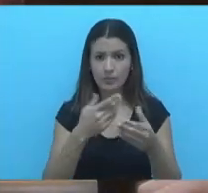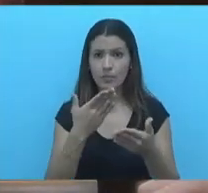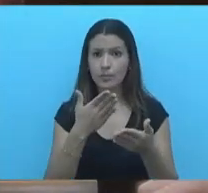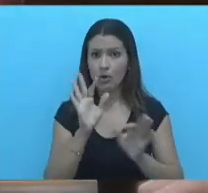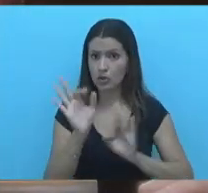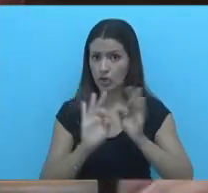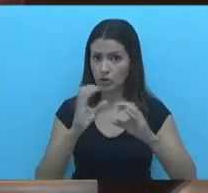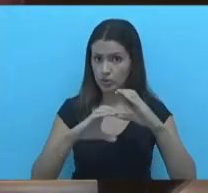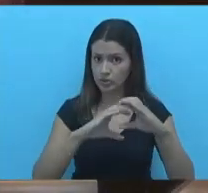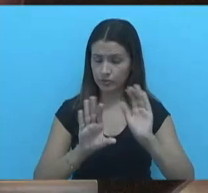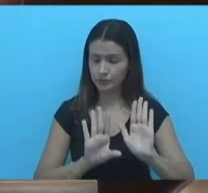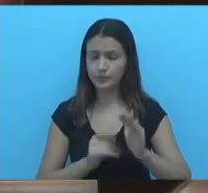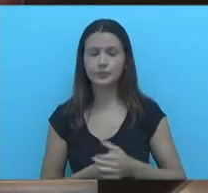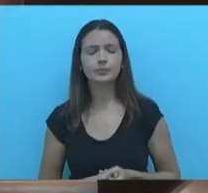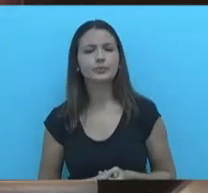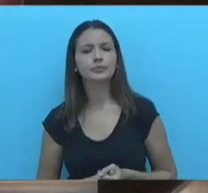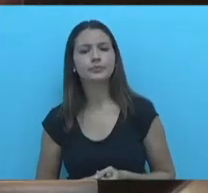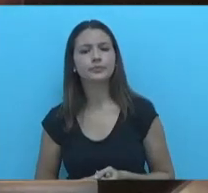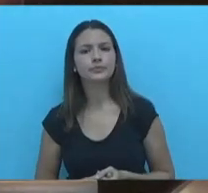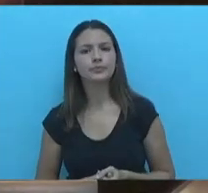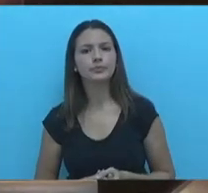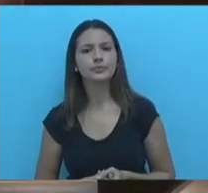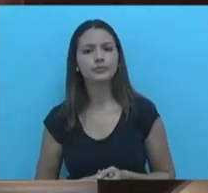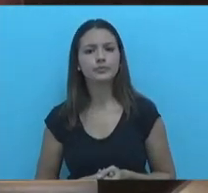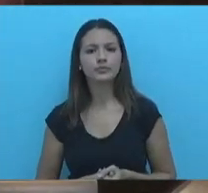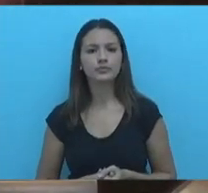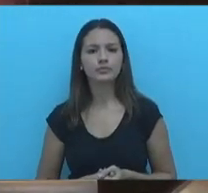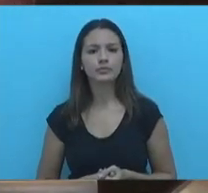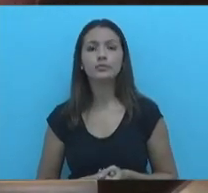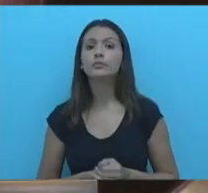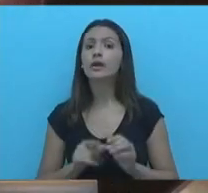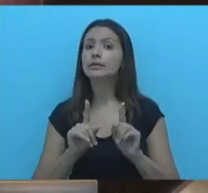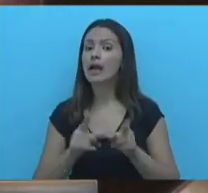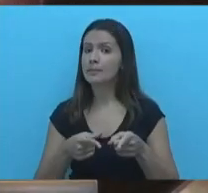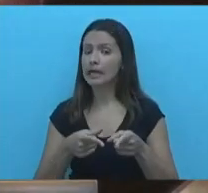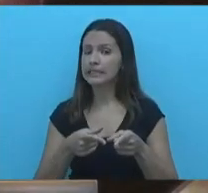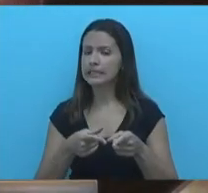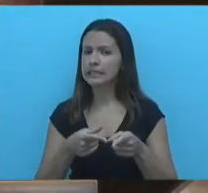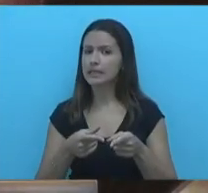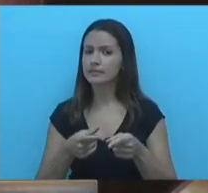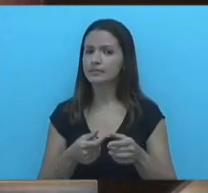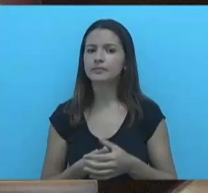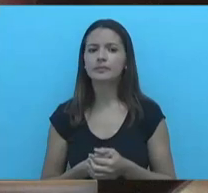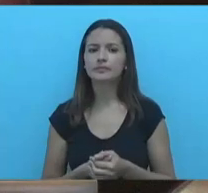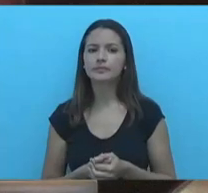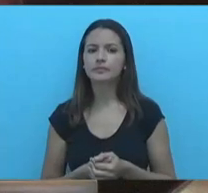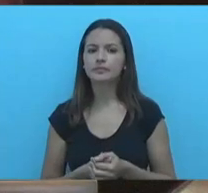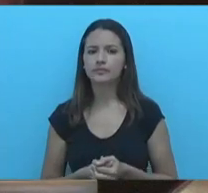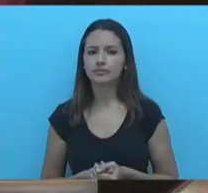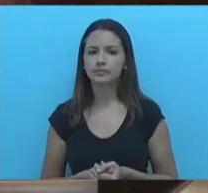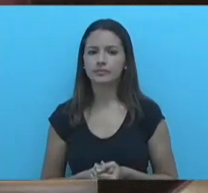comunicación, hace una consideración a partir del reconocimiento que hicimos en